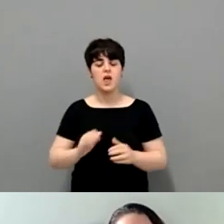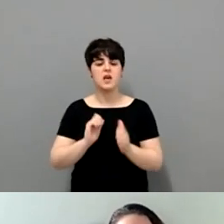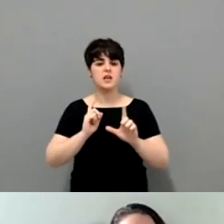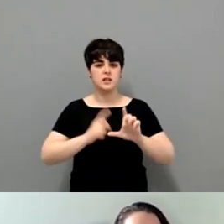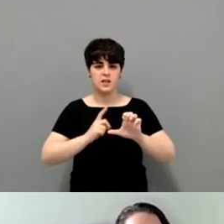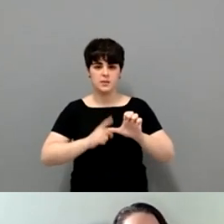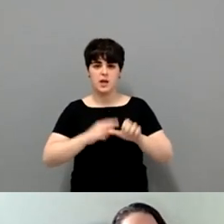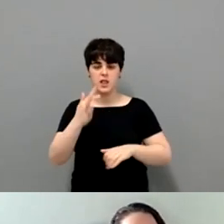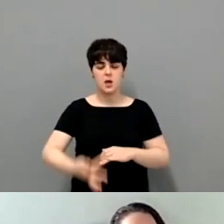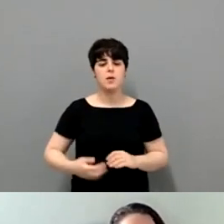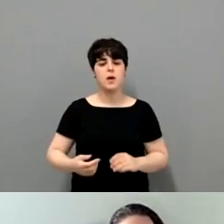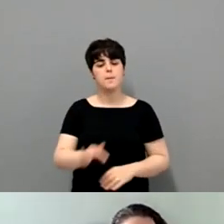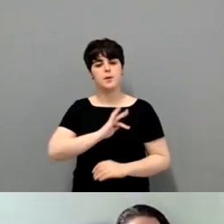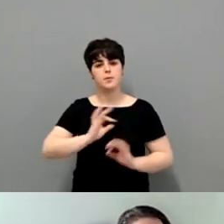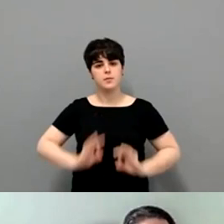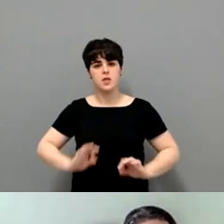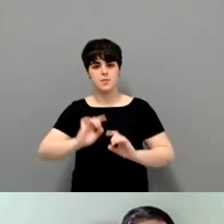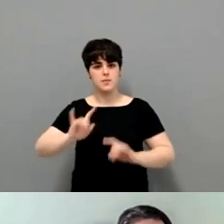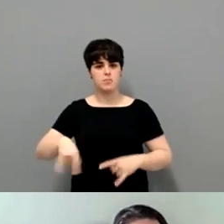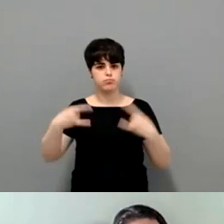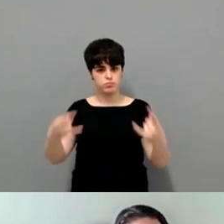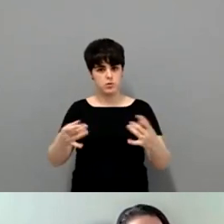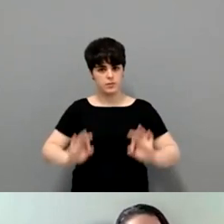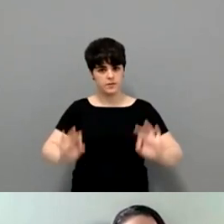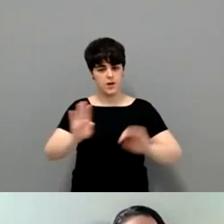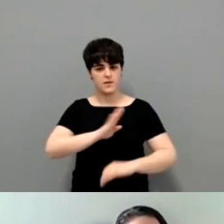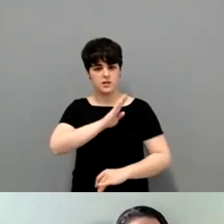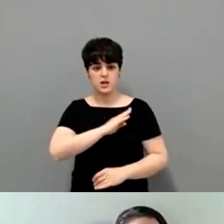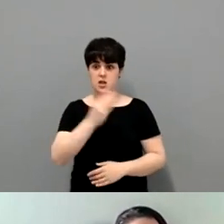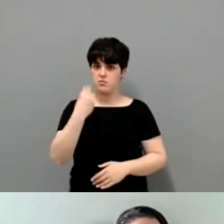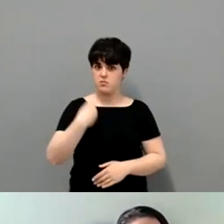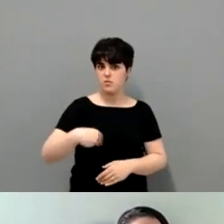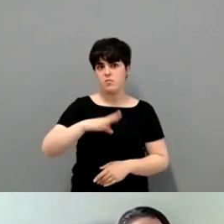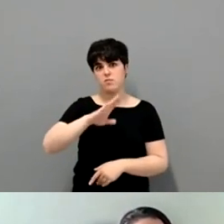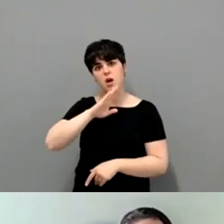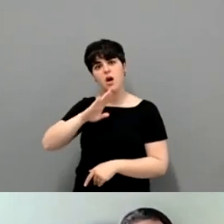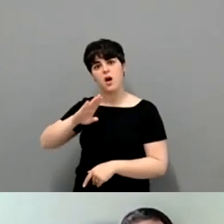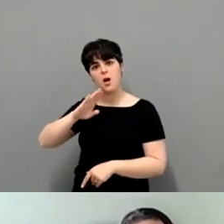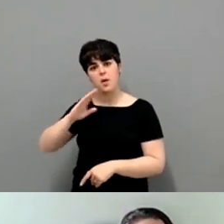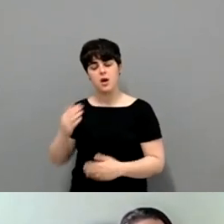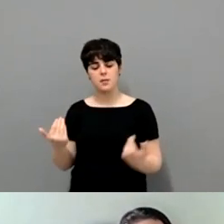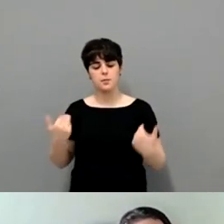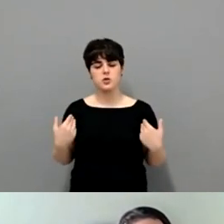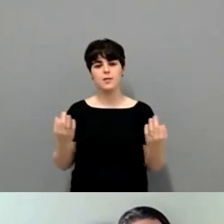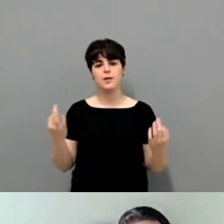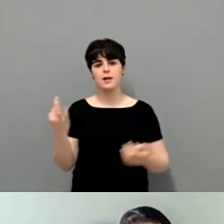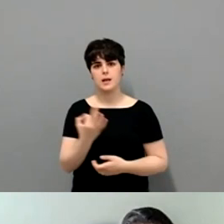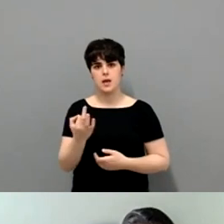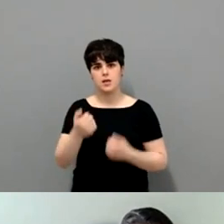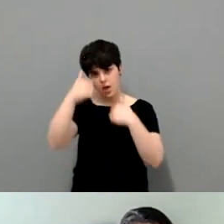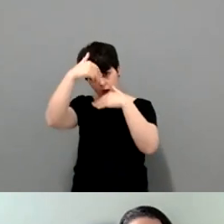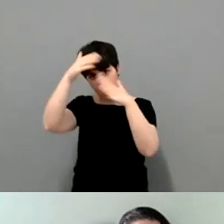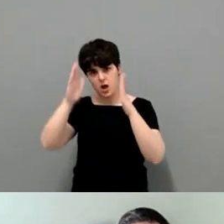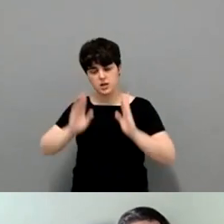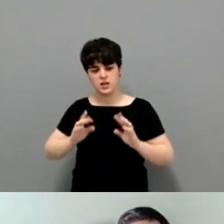premio extraordinario en bachillerato. Y a pesar de ello, es mi madre quien tiene que ocuparse de atender